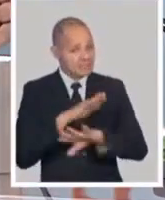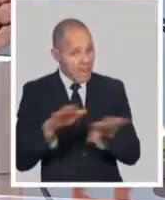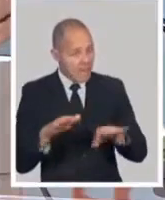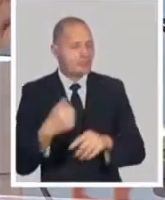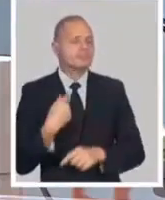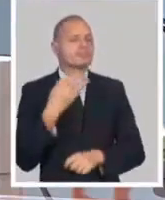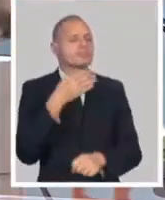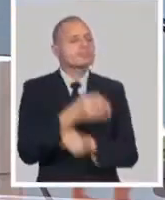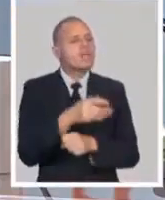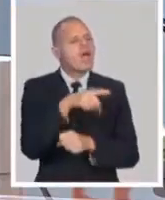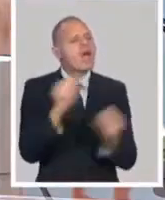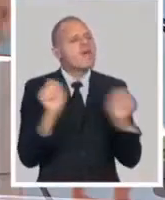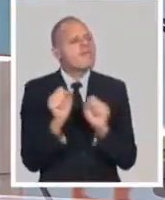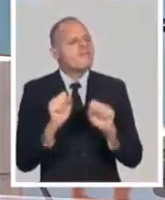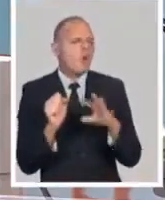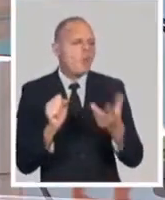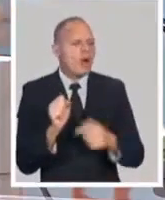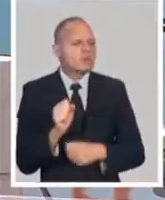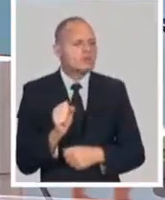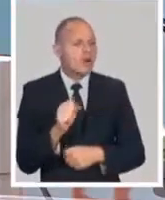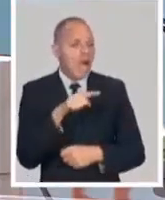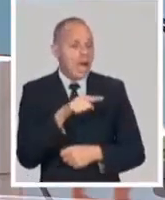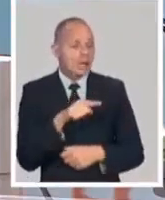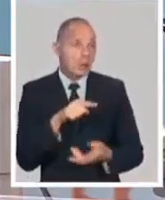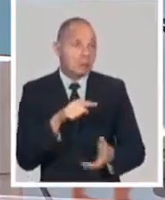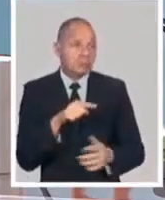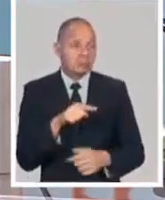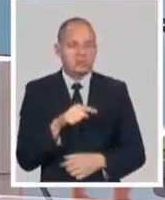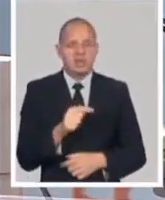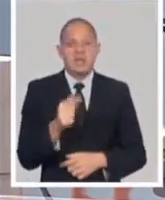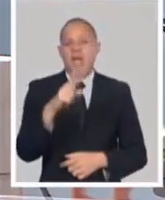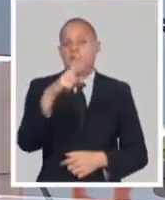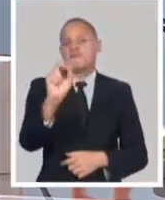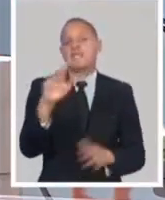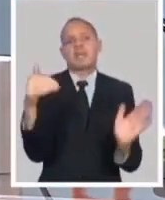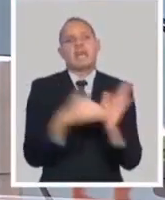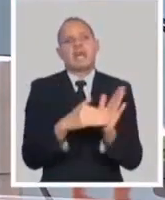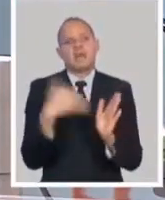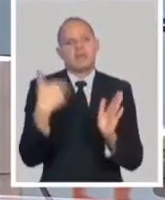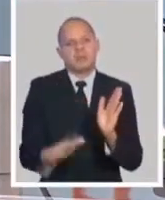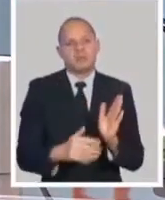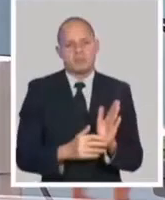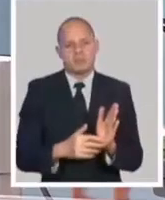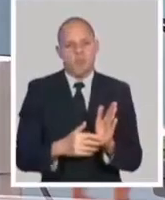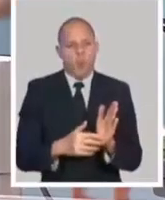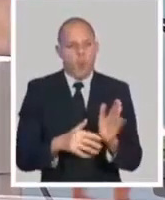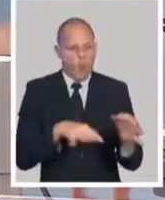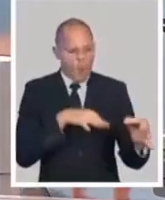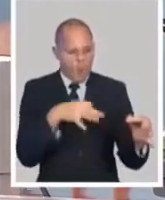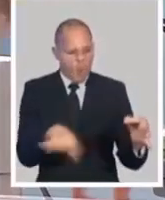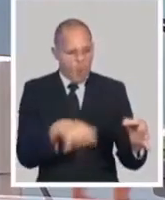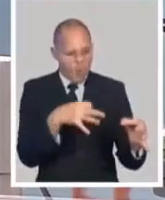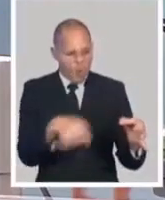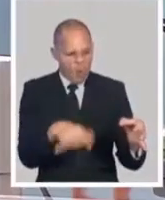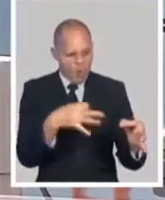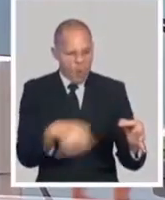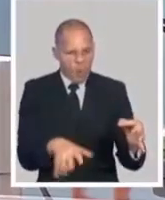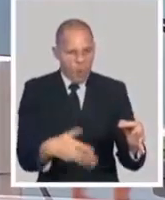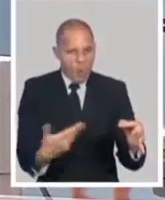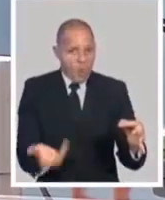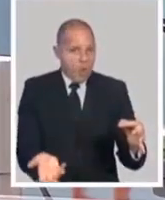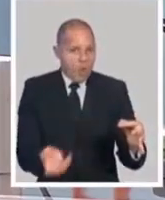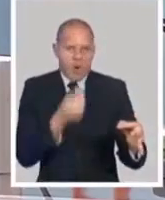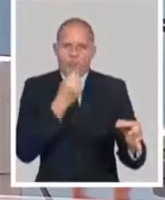se hace un día para otro eso llevó un cálculo técnico que moneda yo saco que moneda de un pongo los billetes os cuentan hay